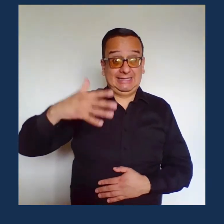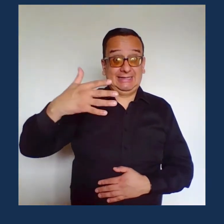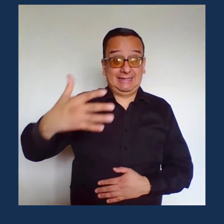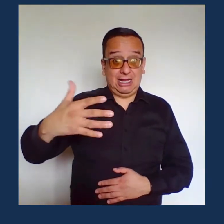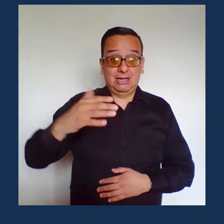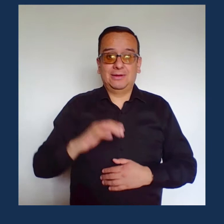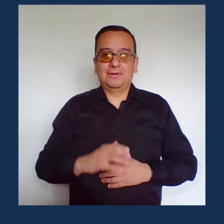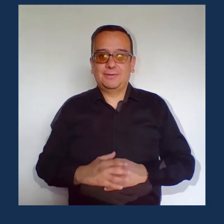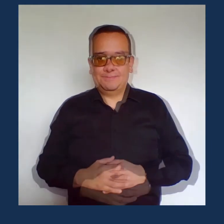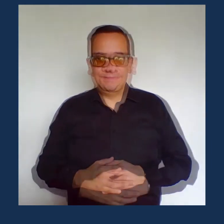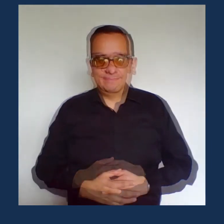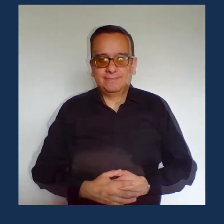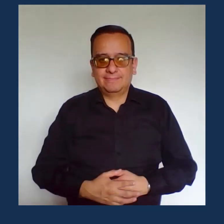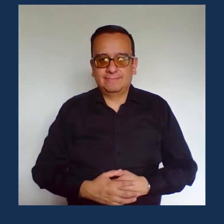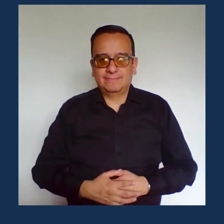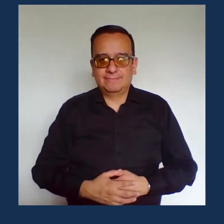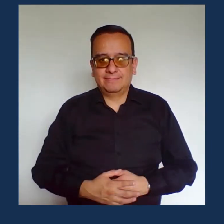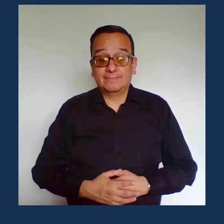5.